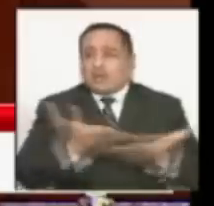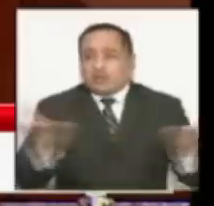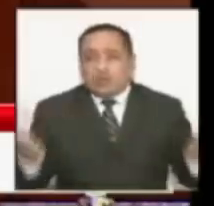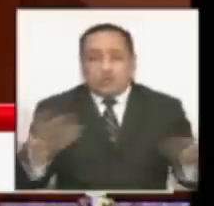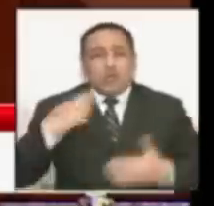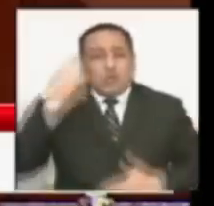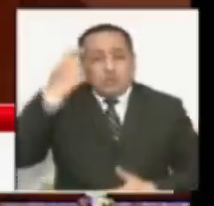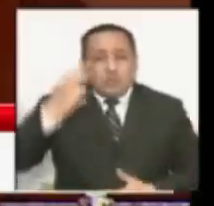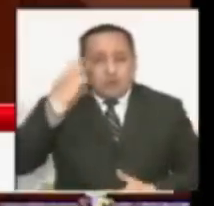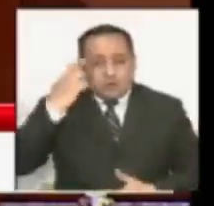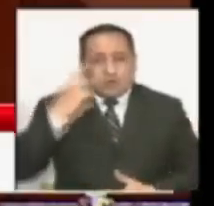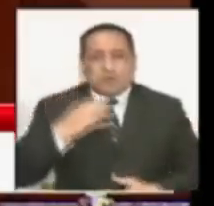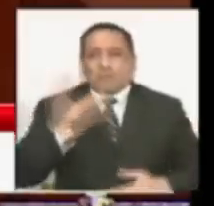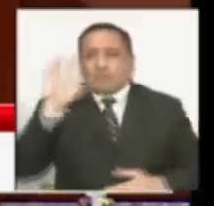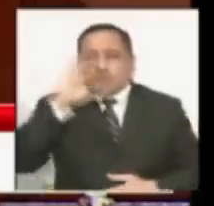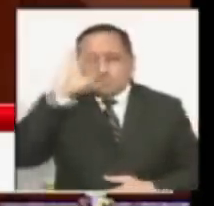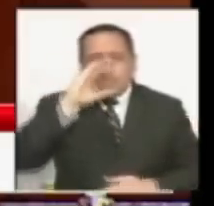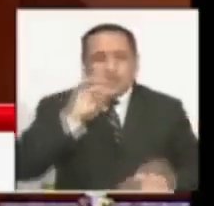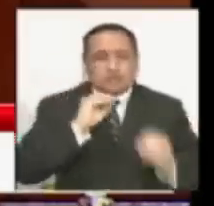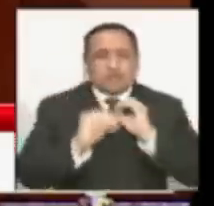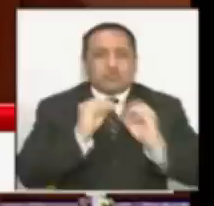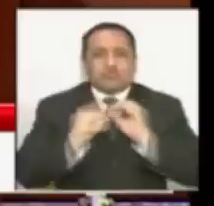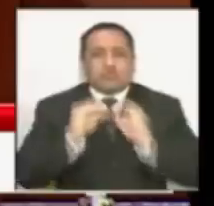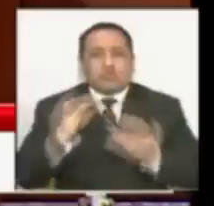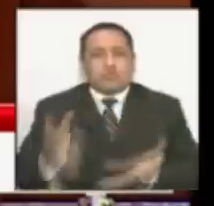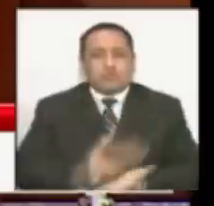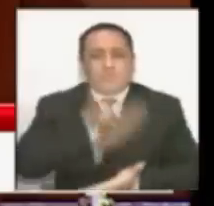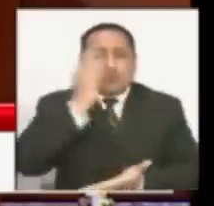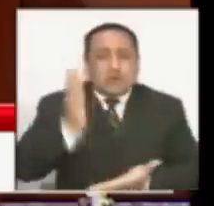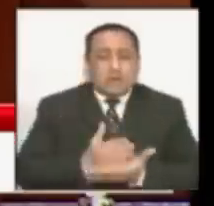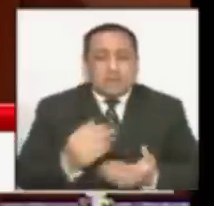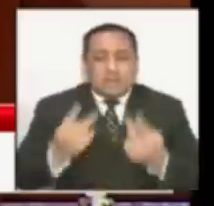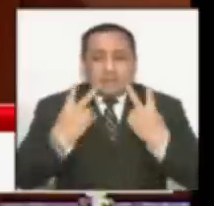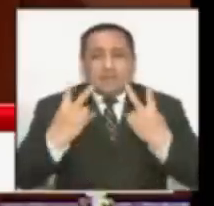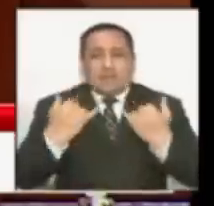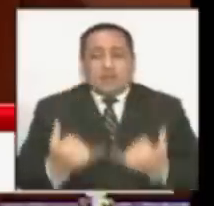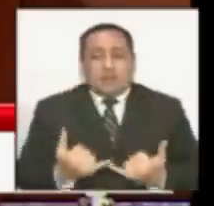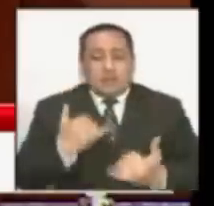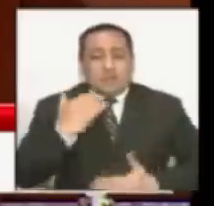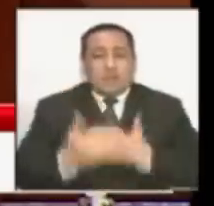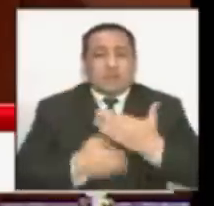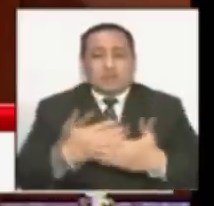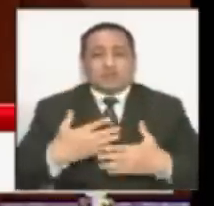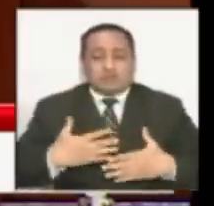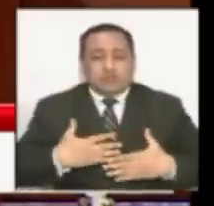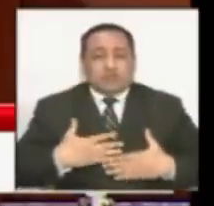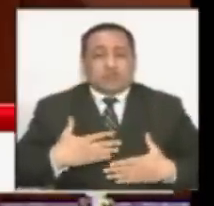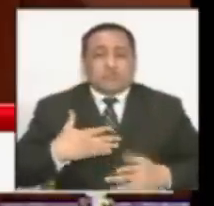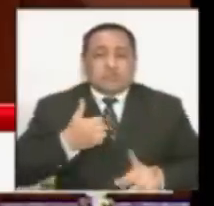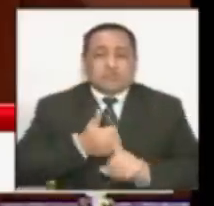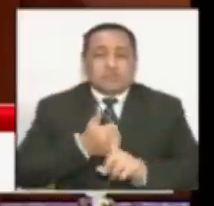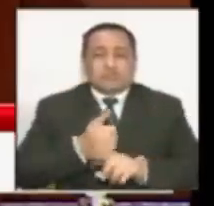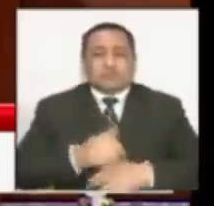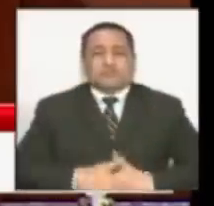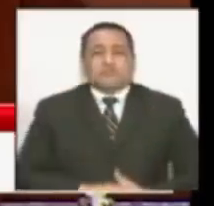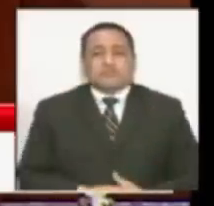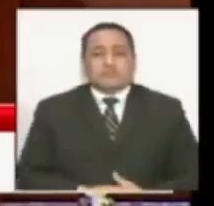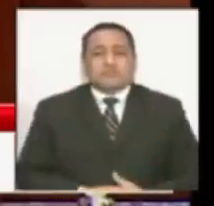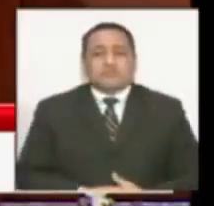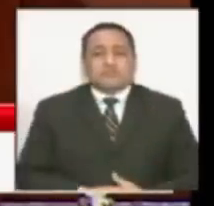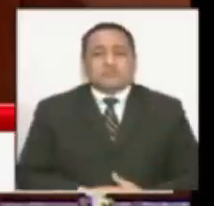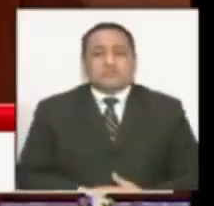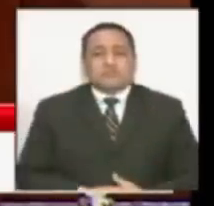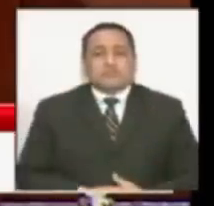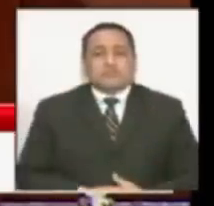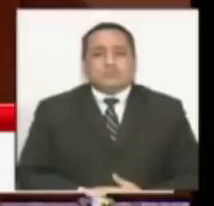ser parte de la solución de los problemas que en gran medida hemos creado nosotros mismos.